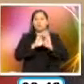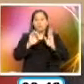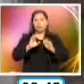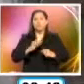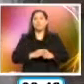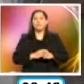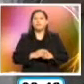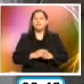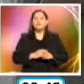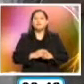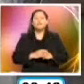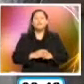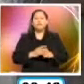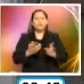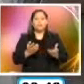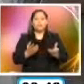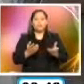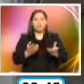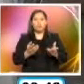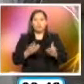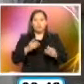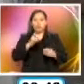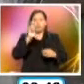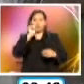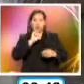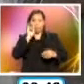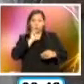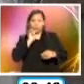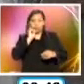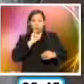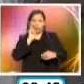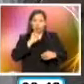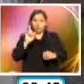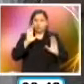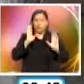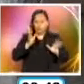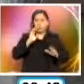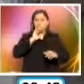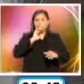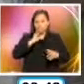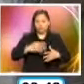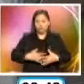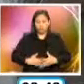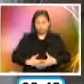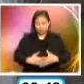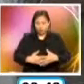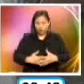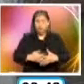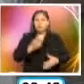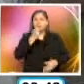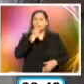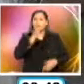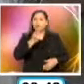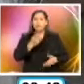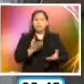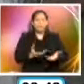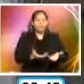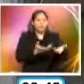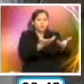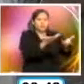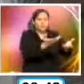Específicamente, cuando una mujer ha sido madre y de repente le dicen, aquí está tu